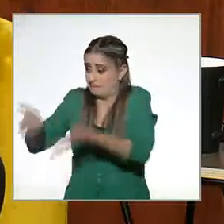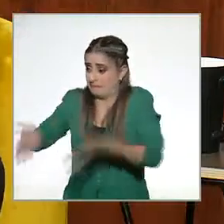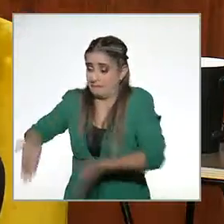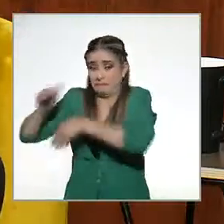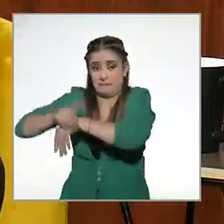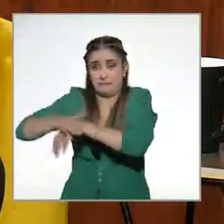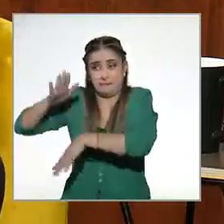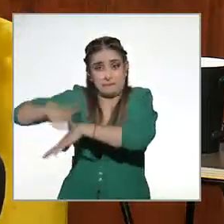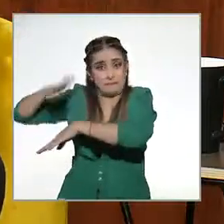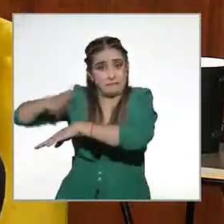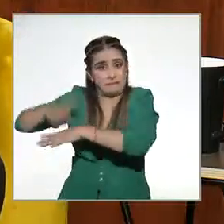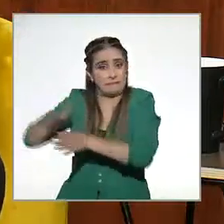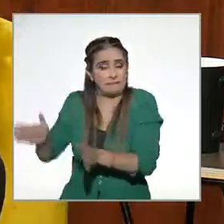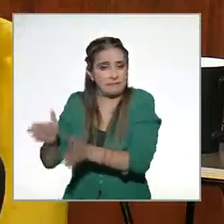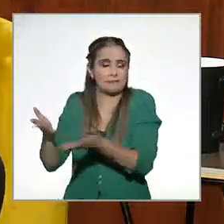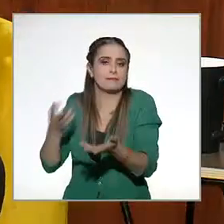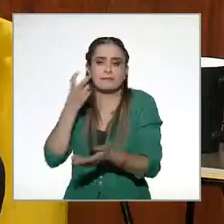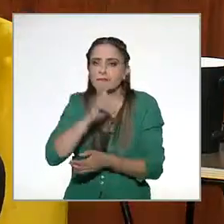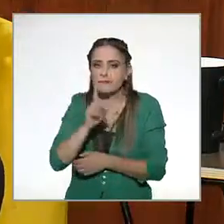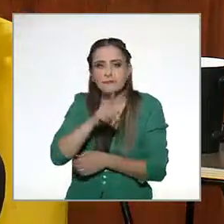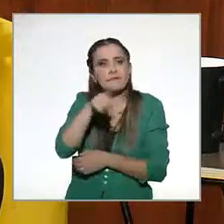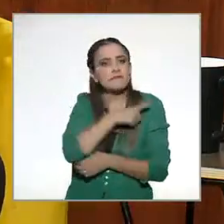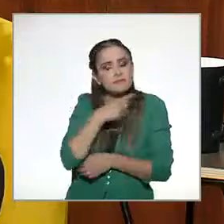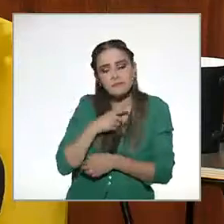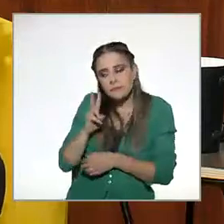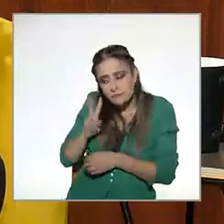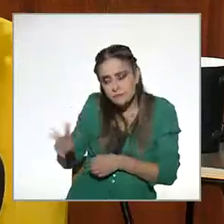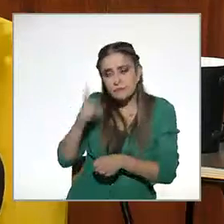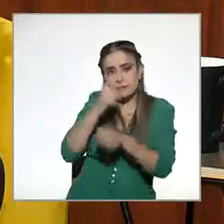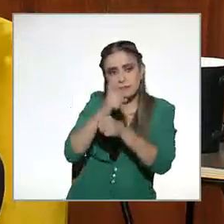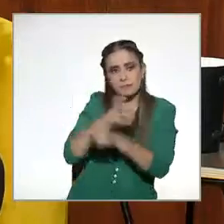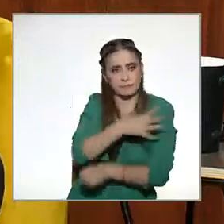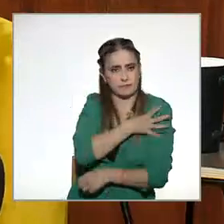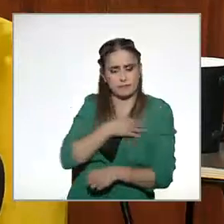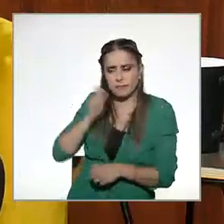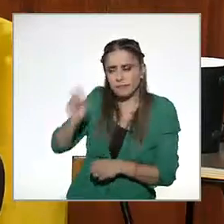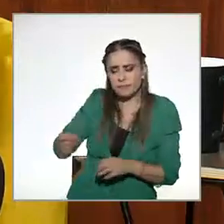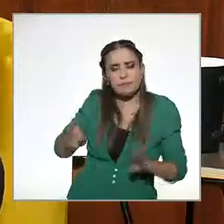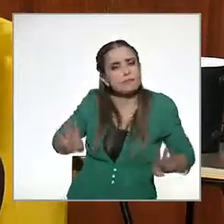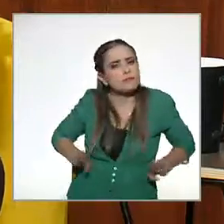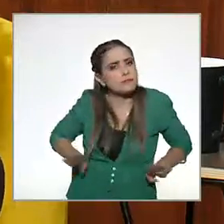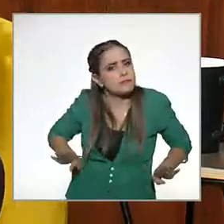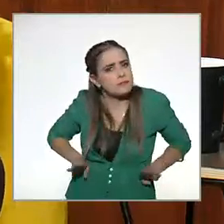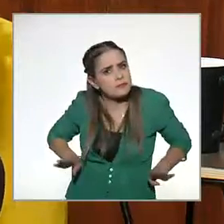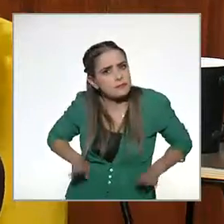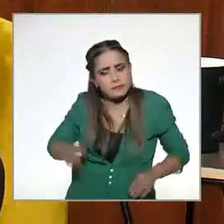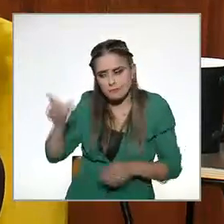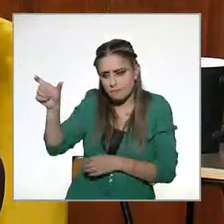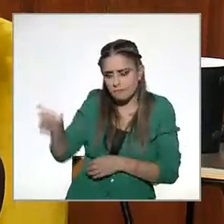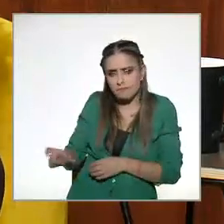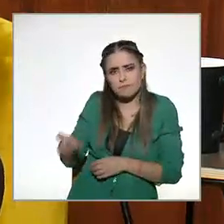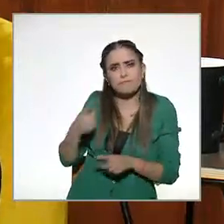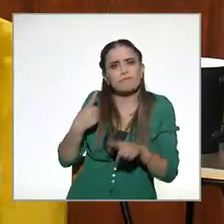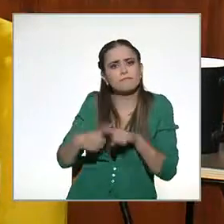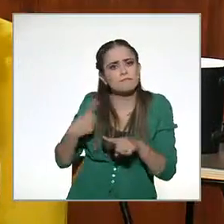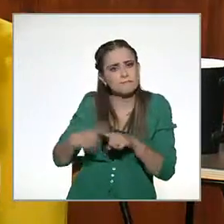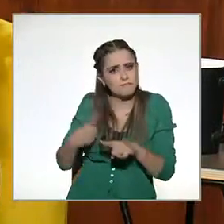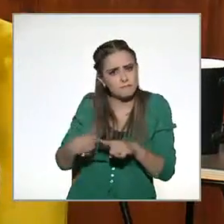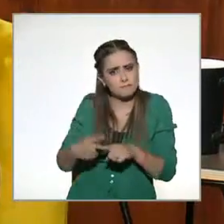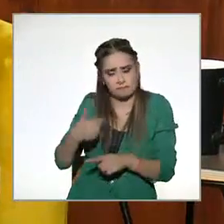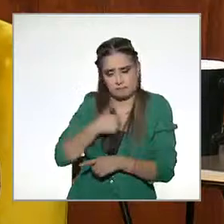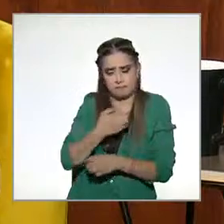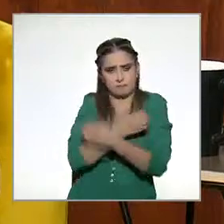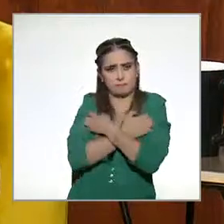la observación de quién es, atreverse a ir más allá y decir quién es esta persona que estoy yo